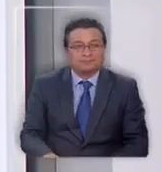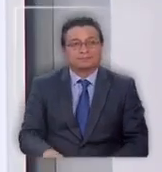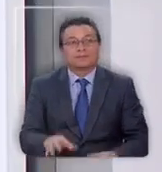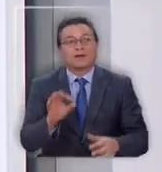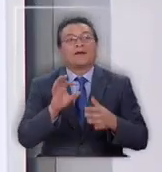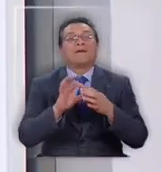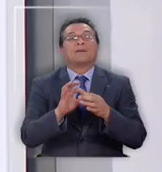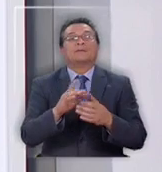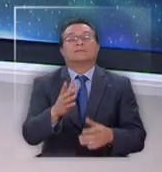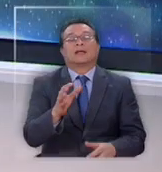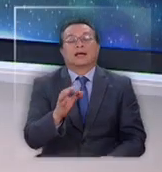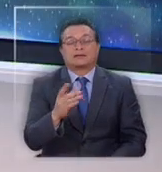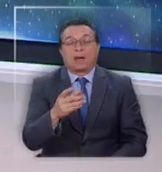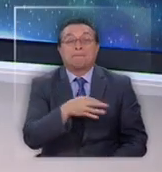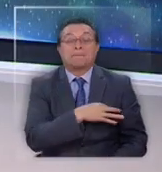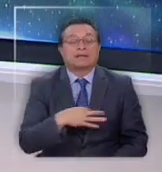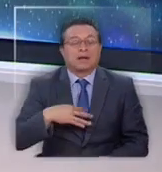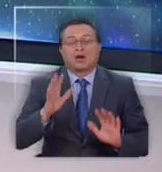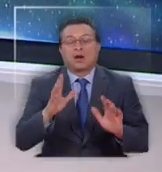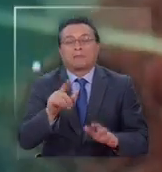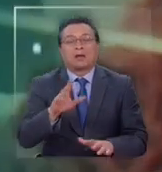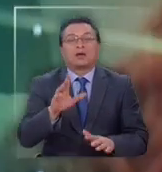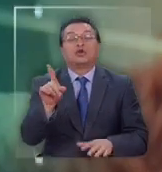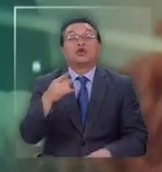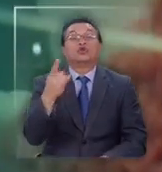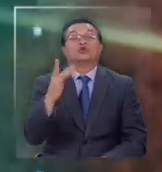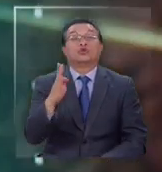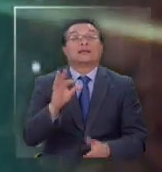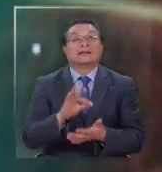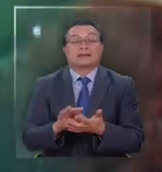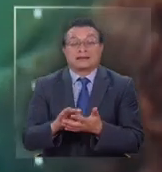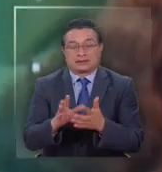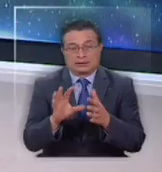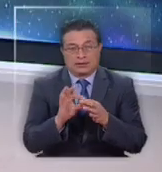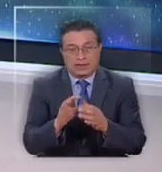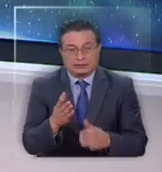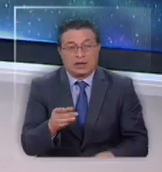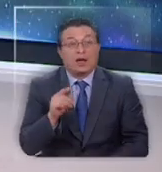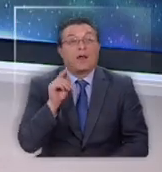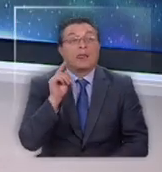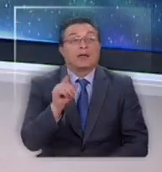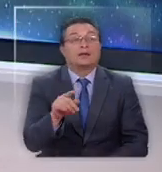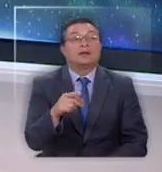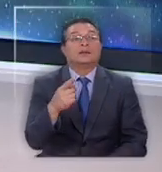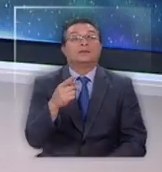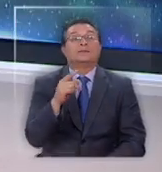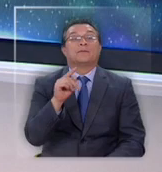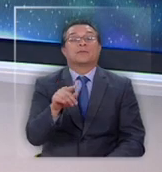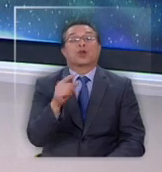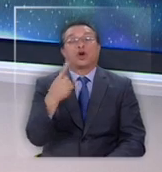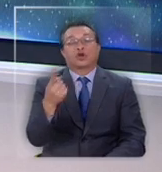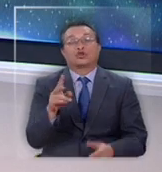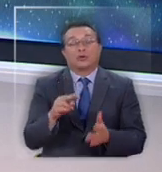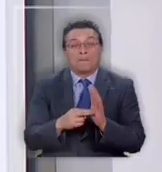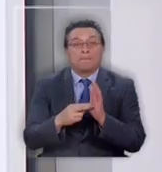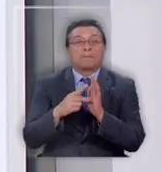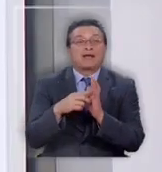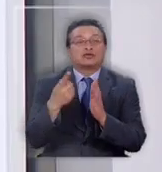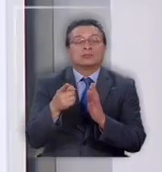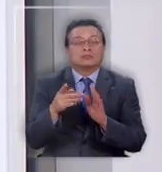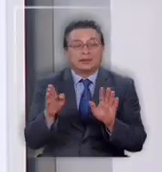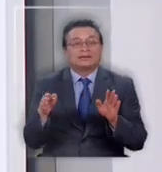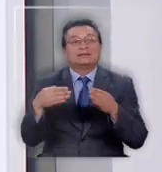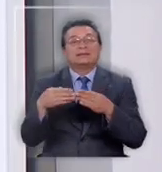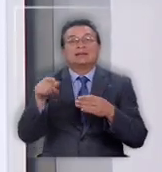ministra perón subsecretaria que está ahí hasta también su secretaria y por último los pasos a seguir respecto de este fondo para cerrar con ese